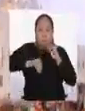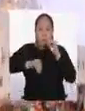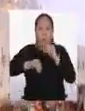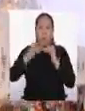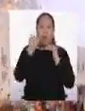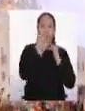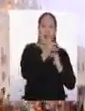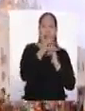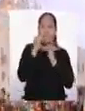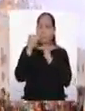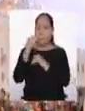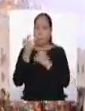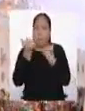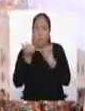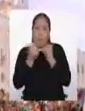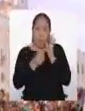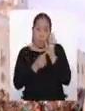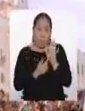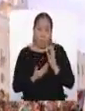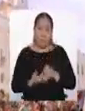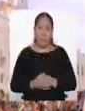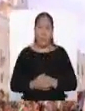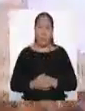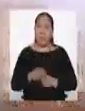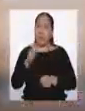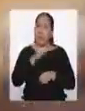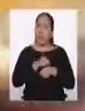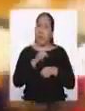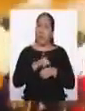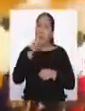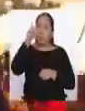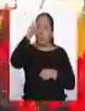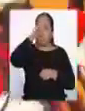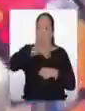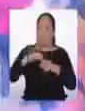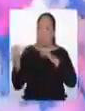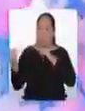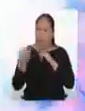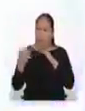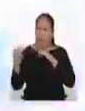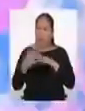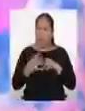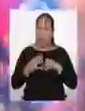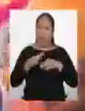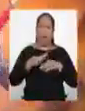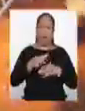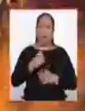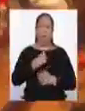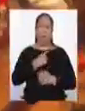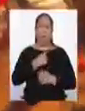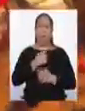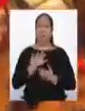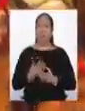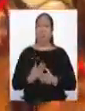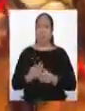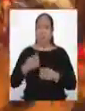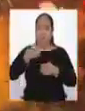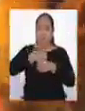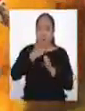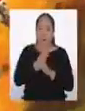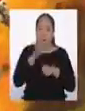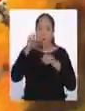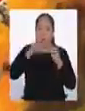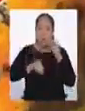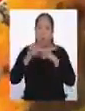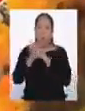límites que ahora tenemos. Fue un periodo duro de guerras, de zozobra, de creación de países,